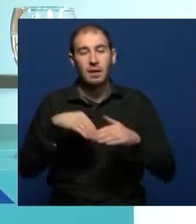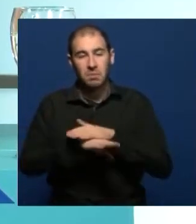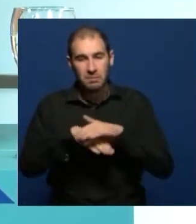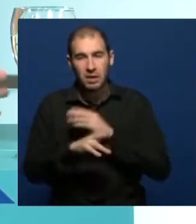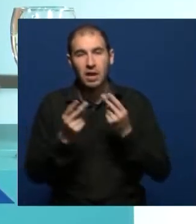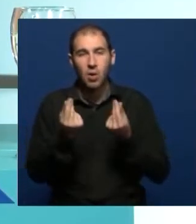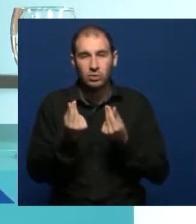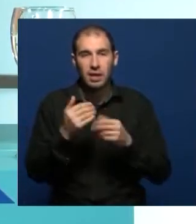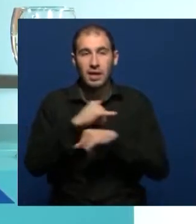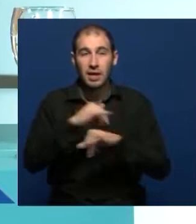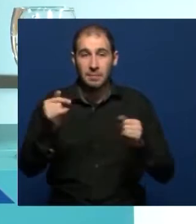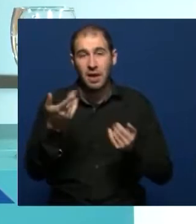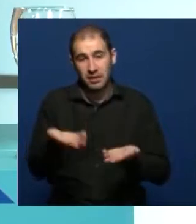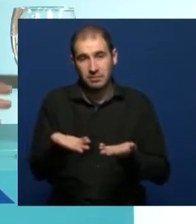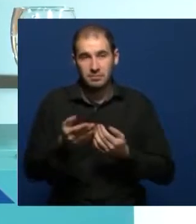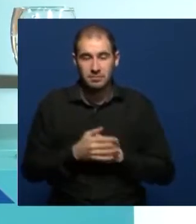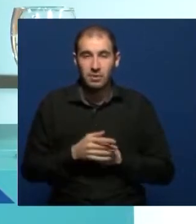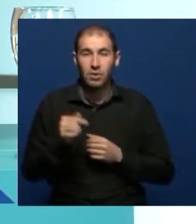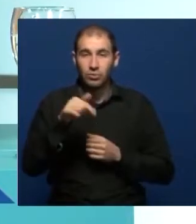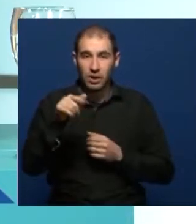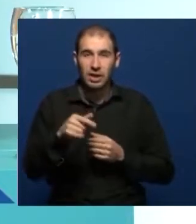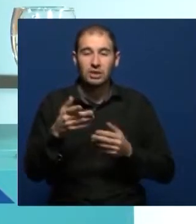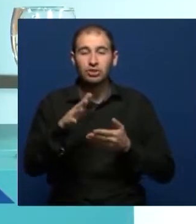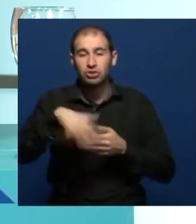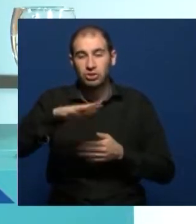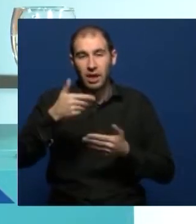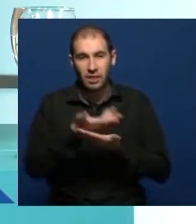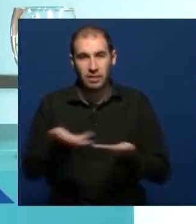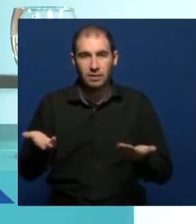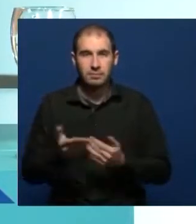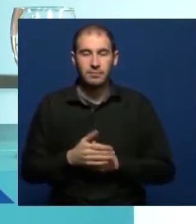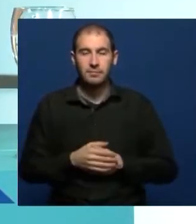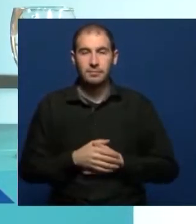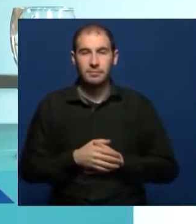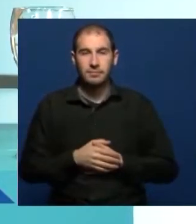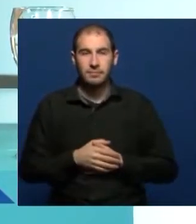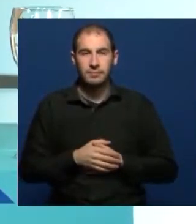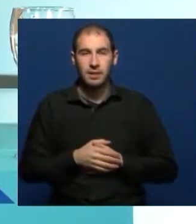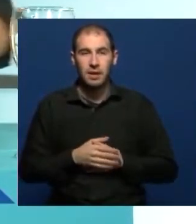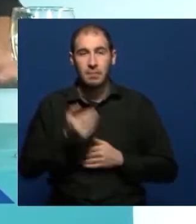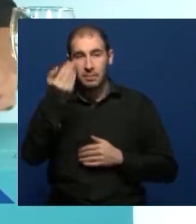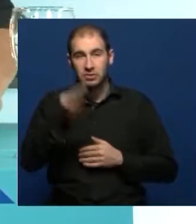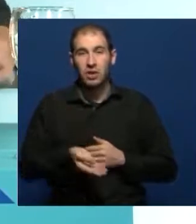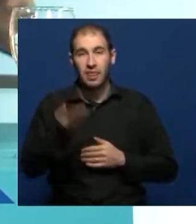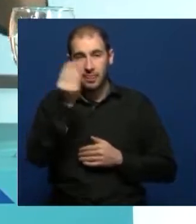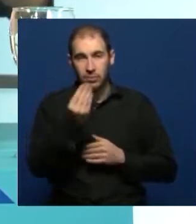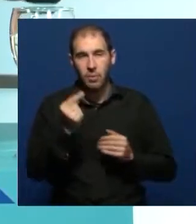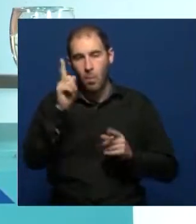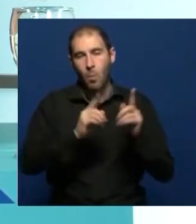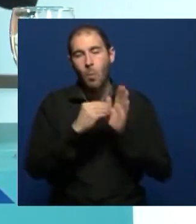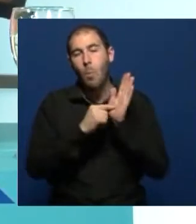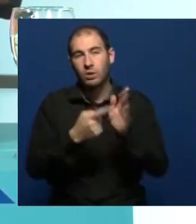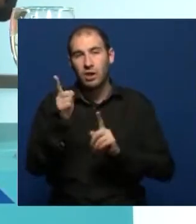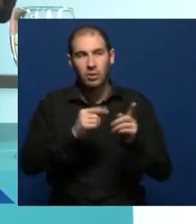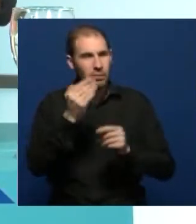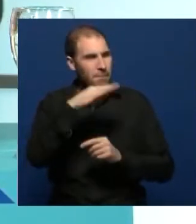Imprimirla, usarla. La campaña está para eso, ¿no? Para que pueda ser socializada. Bien. Sí. La artista, bueno, voy mostrando algunos. Una